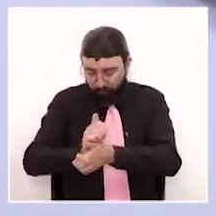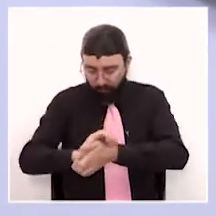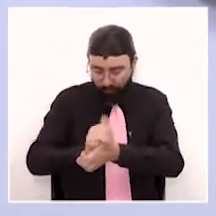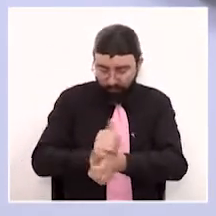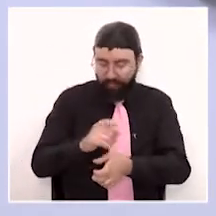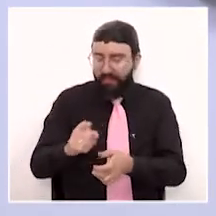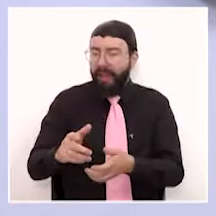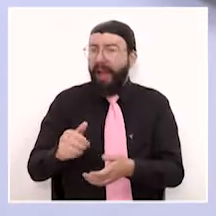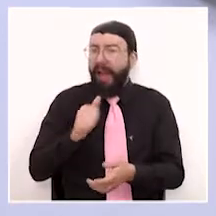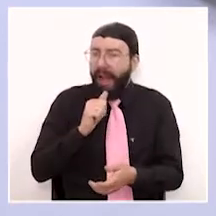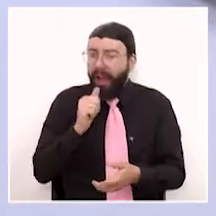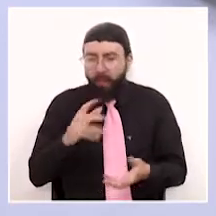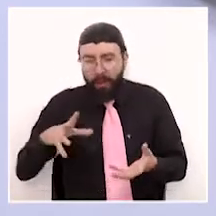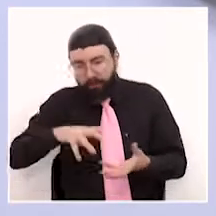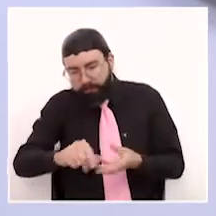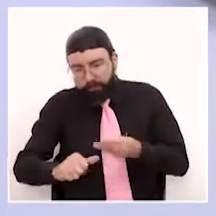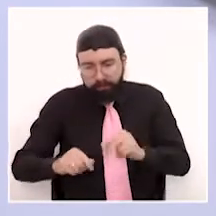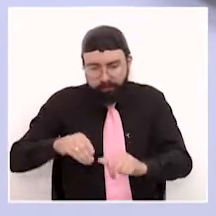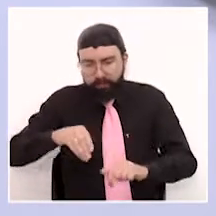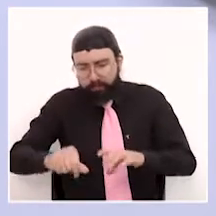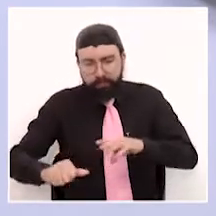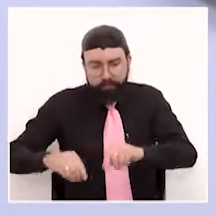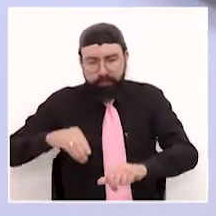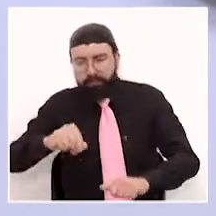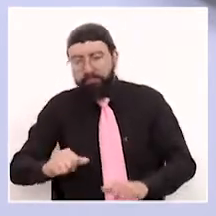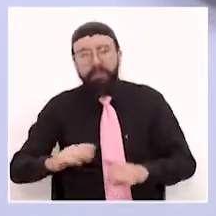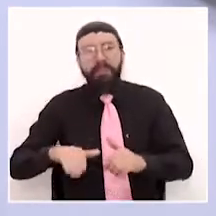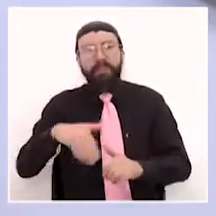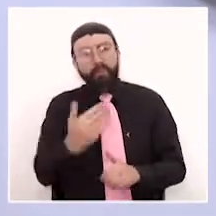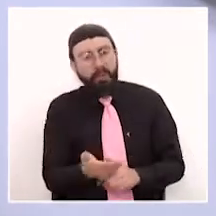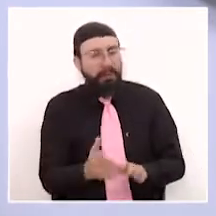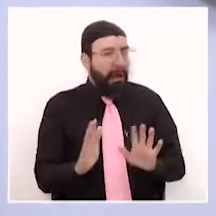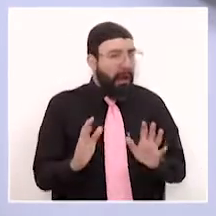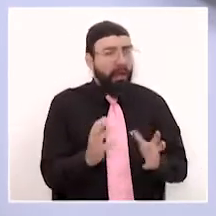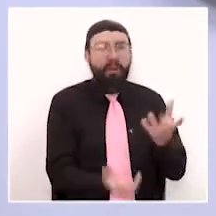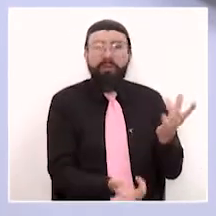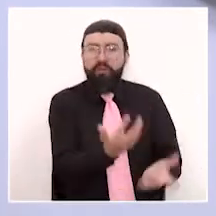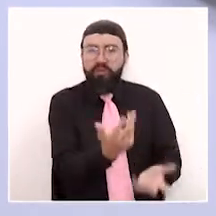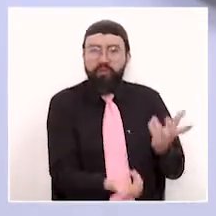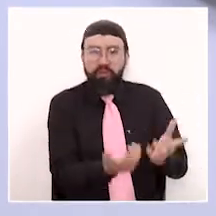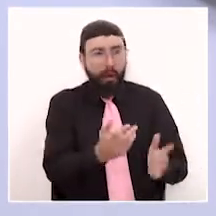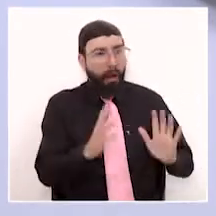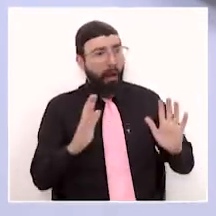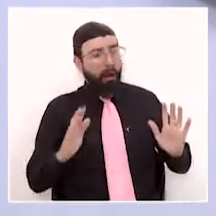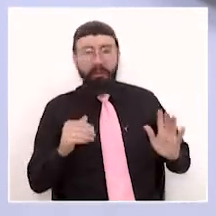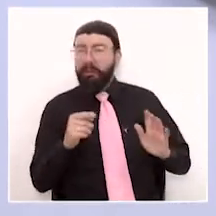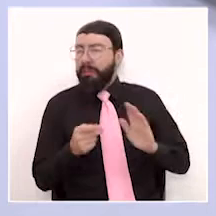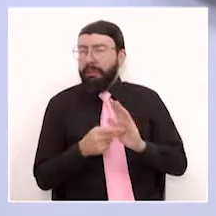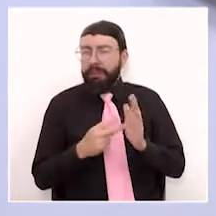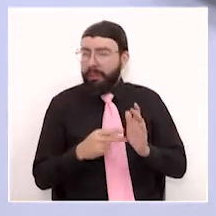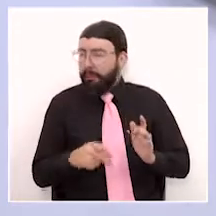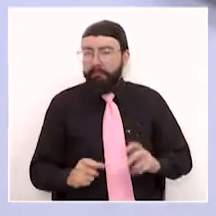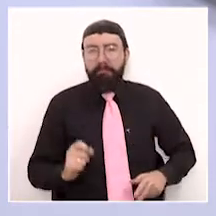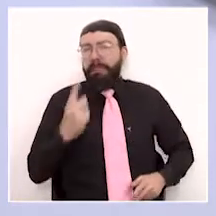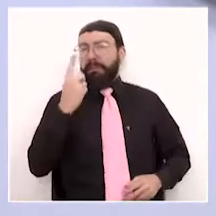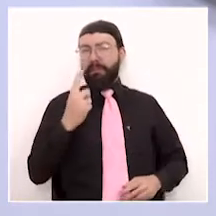consumir esta especie de papillas que luego más adelante empezaron a cocinar, y ese sería como el primer pan. Ya después,